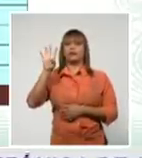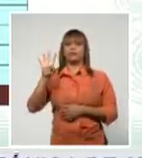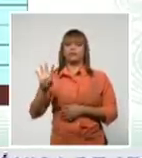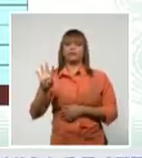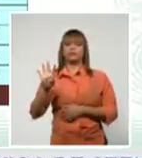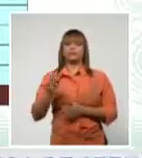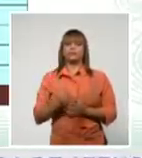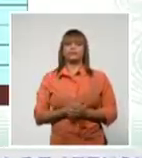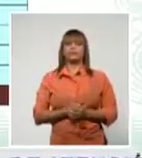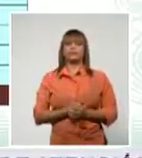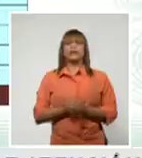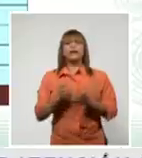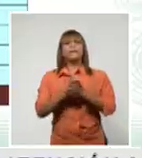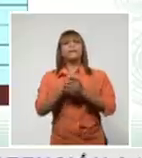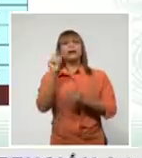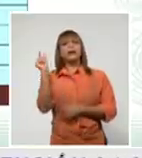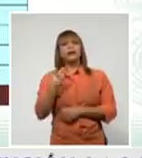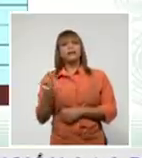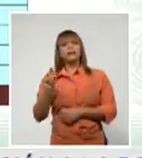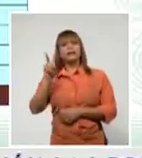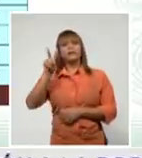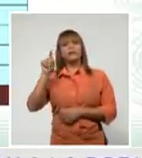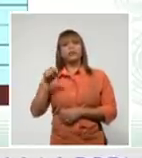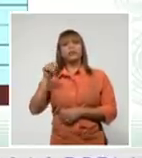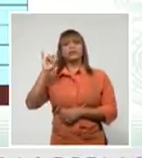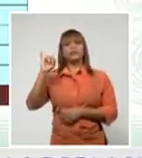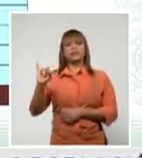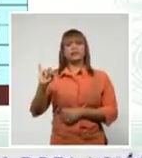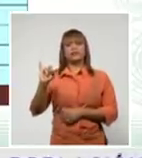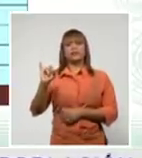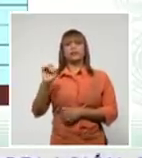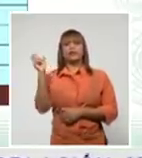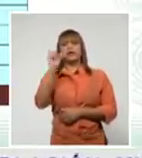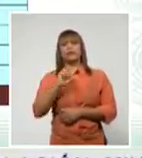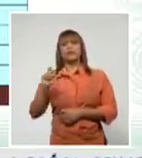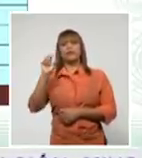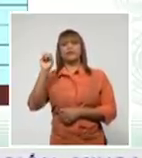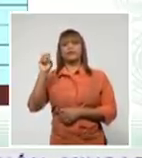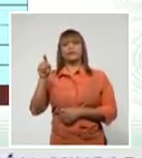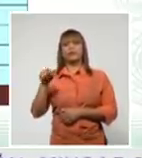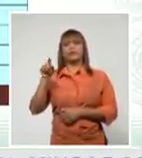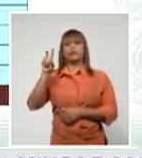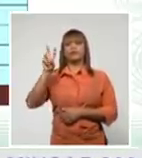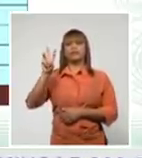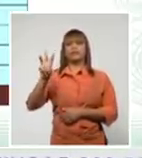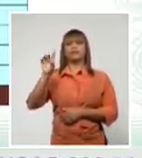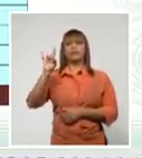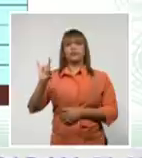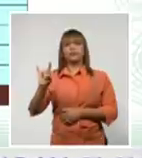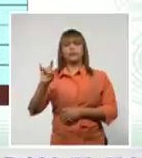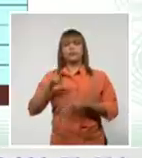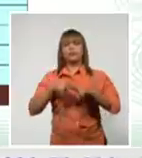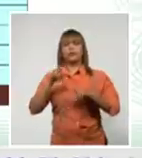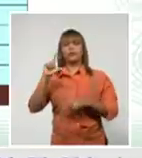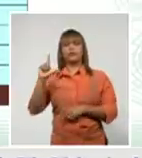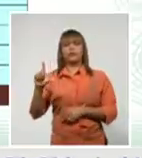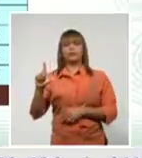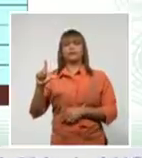caso de Mayabeque con 2,6, Camagüey con 0,39 y Holguín con